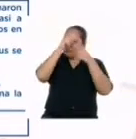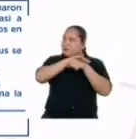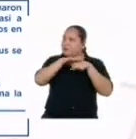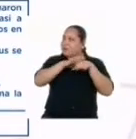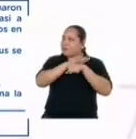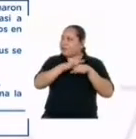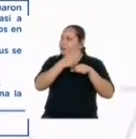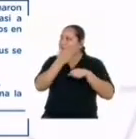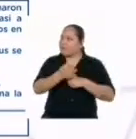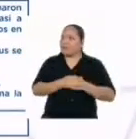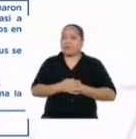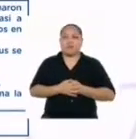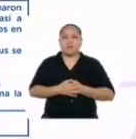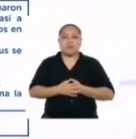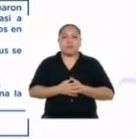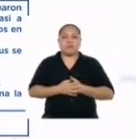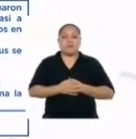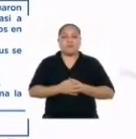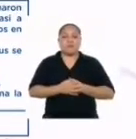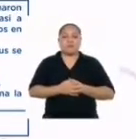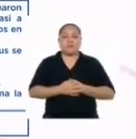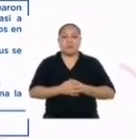escritura?